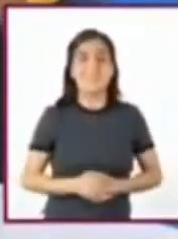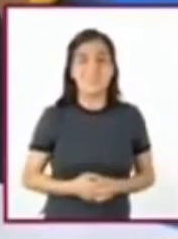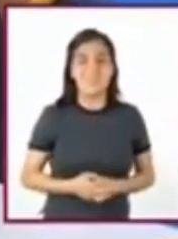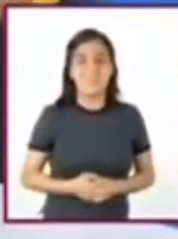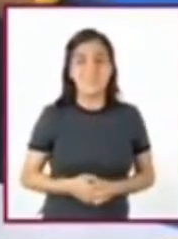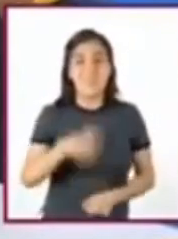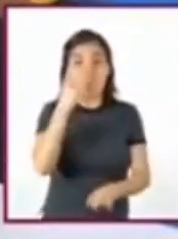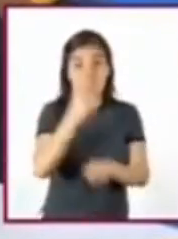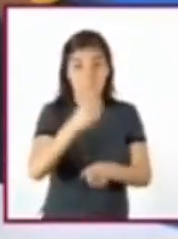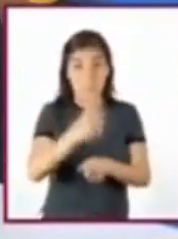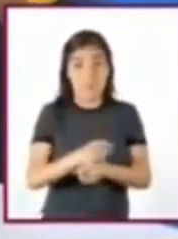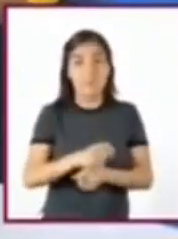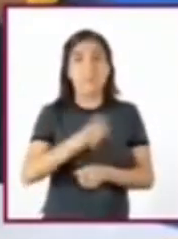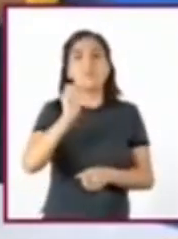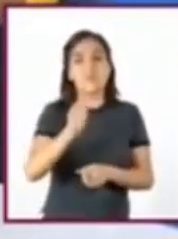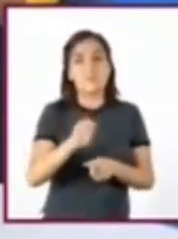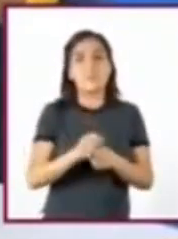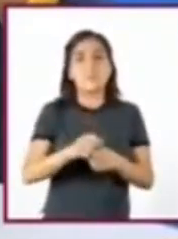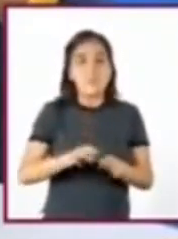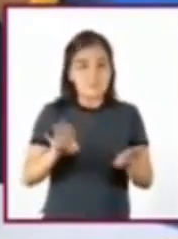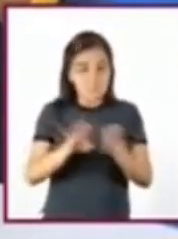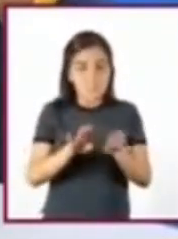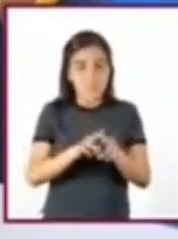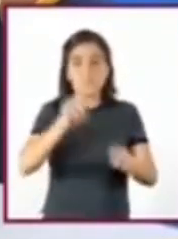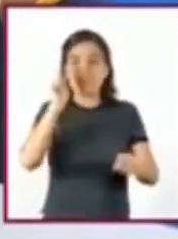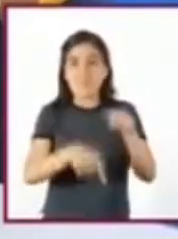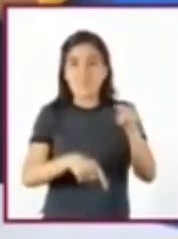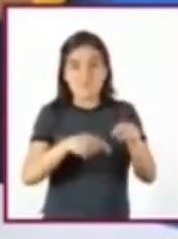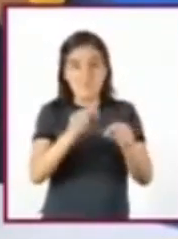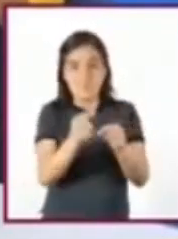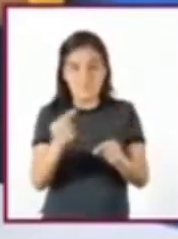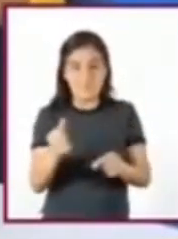Primero, vamos a desarmar el enchufe.